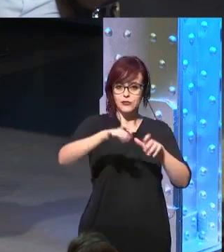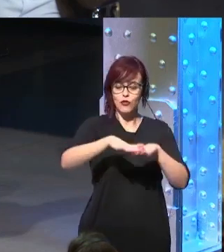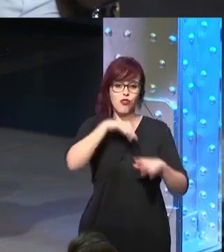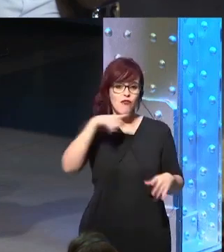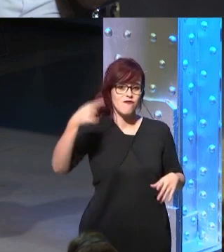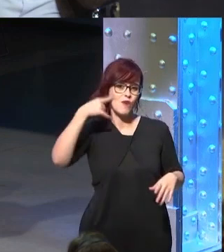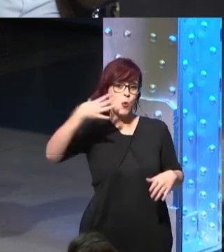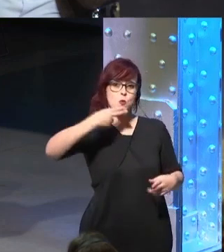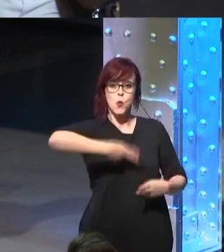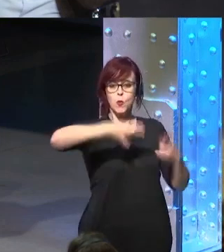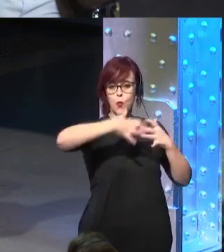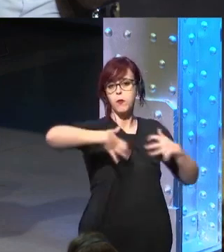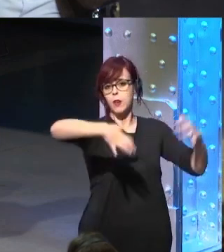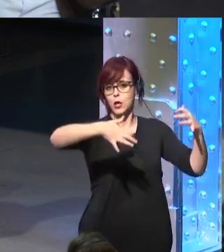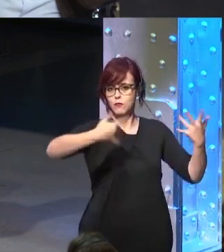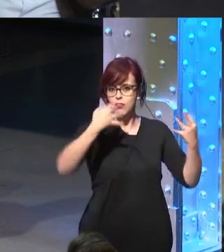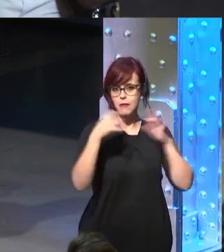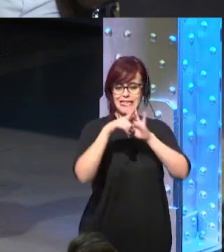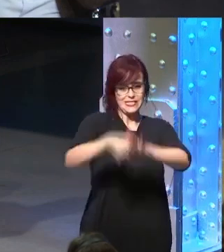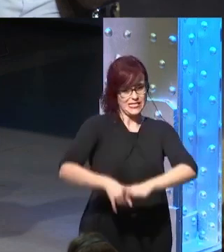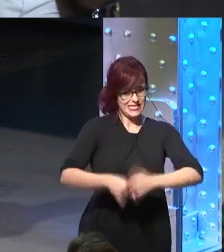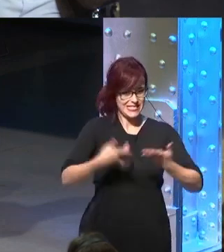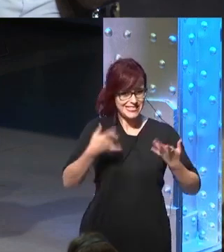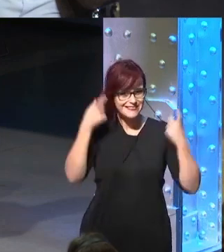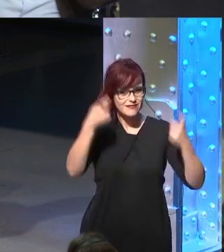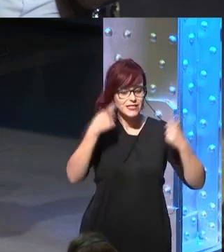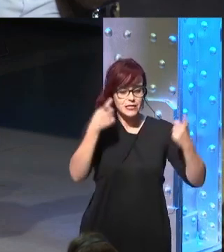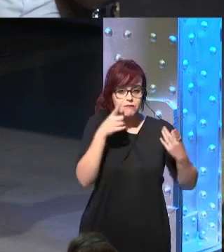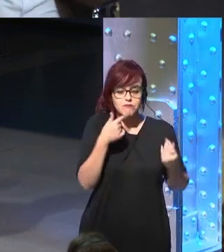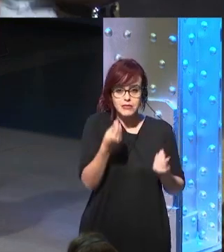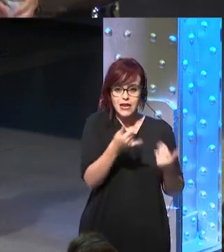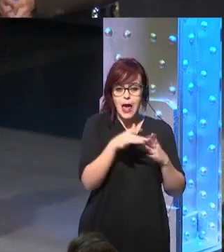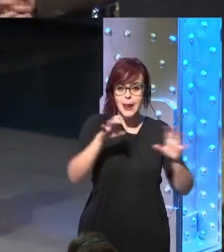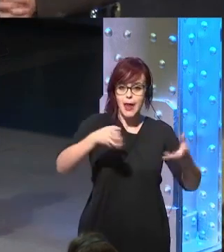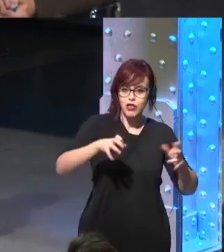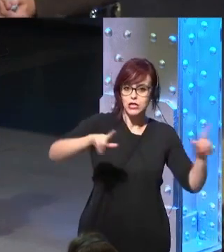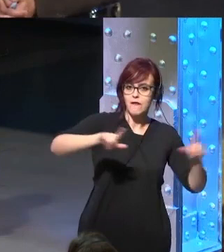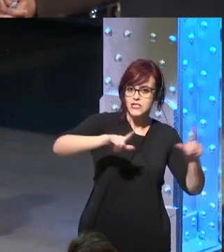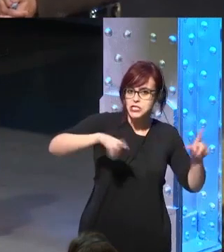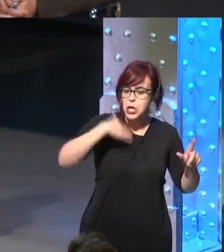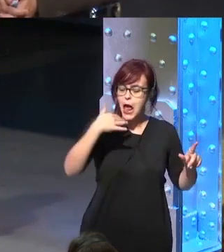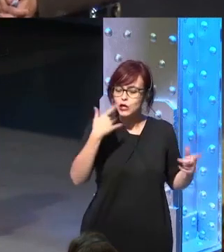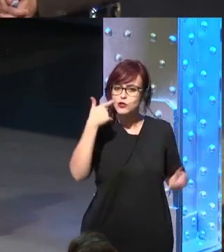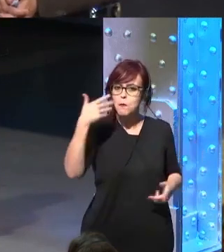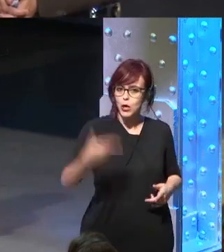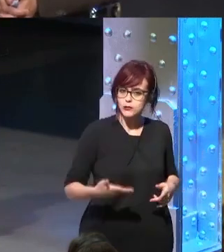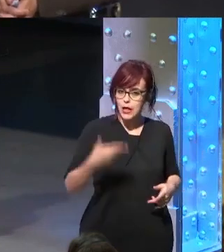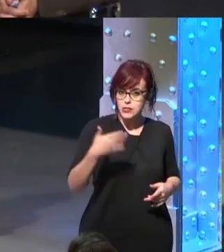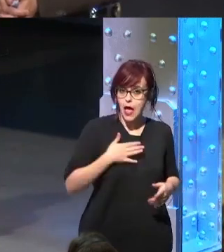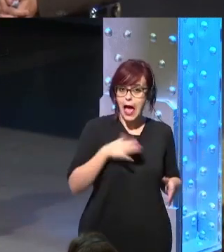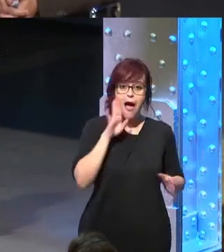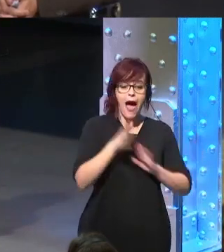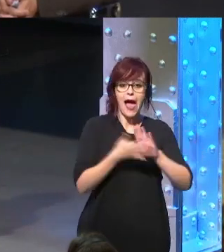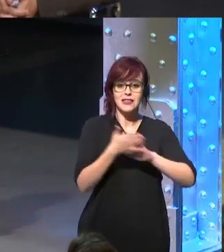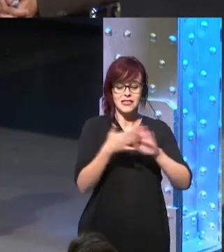celebridad pública del poder? Yo creo que en eso es en lo que es interesante la radio y la televisión. Son importantes. Yo, antes